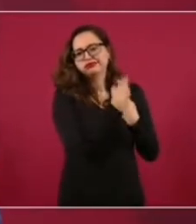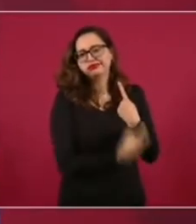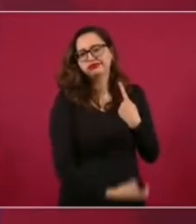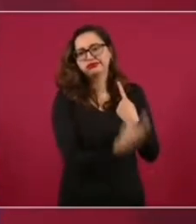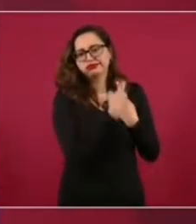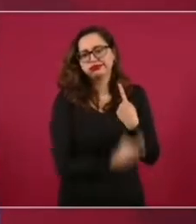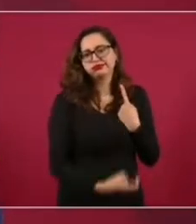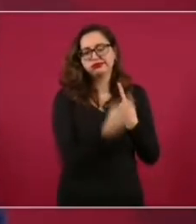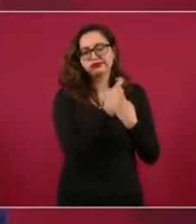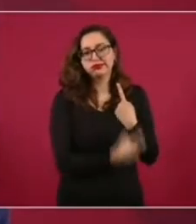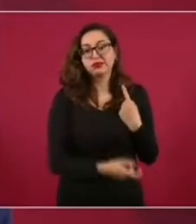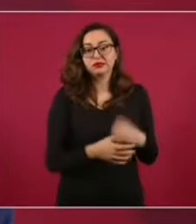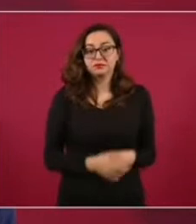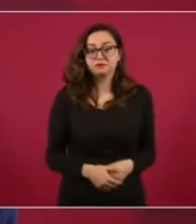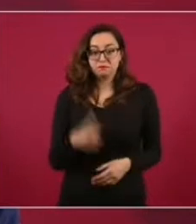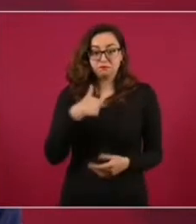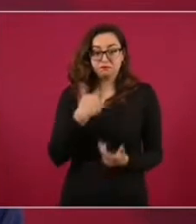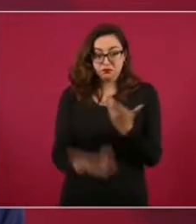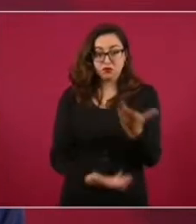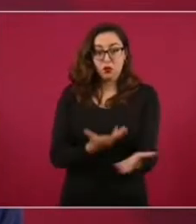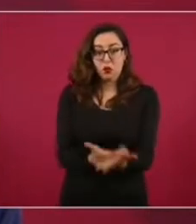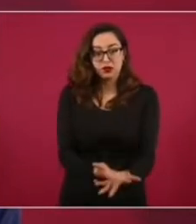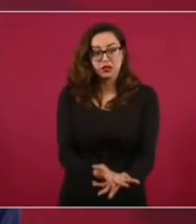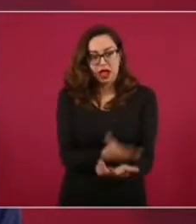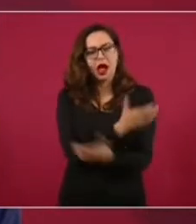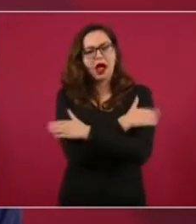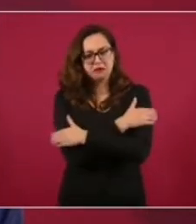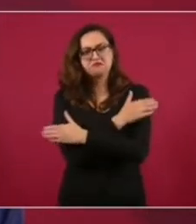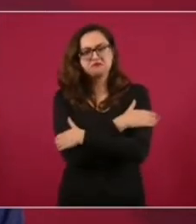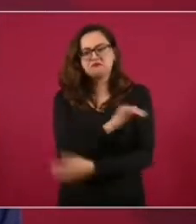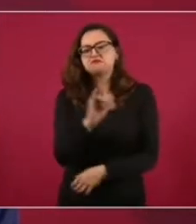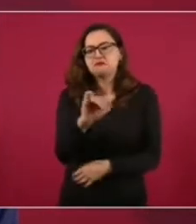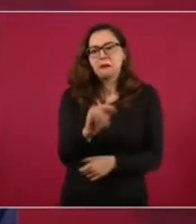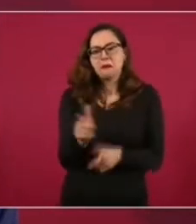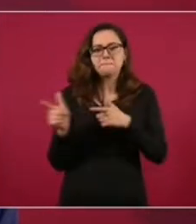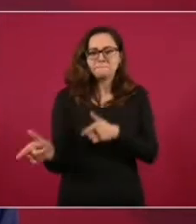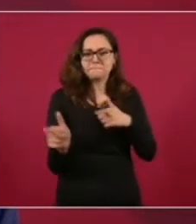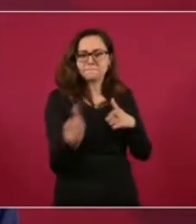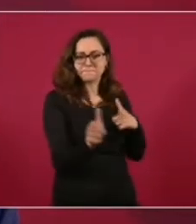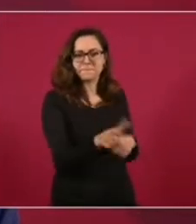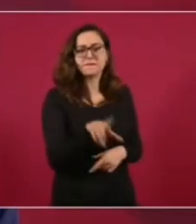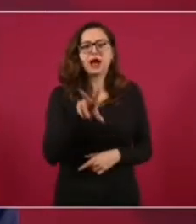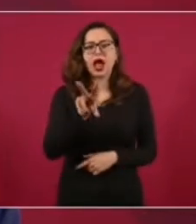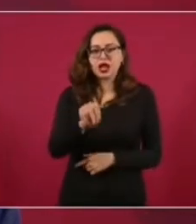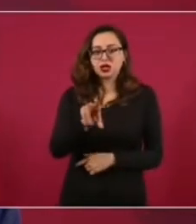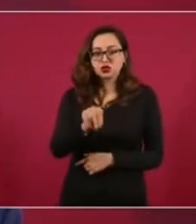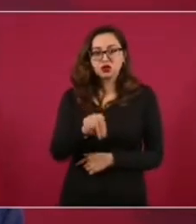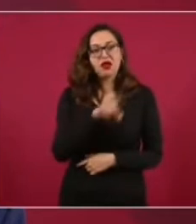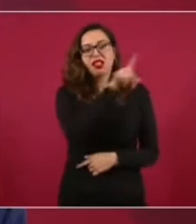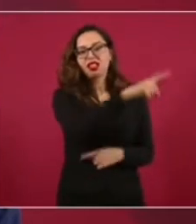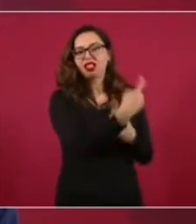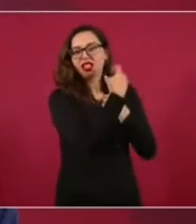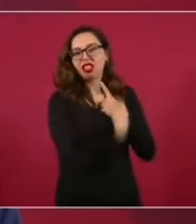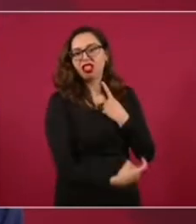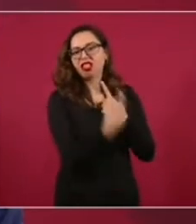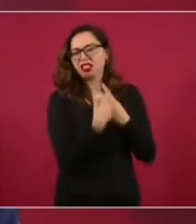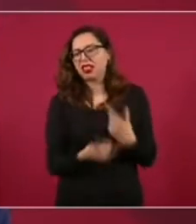de mi planteamiento de abrazos, no balazos. Y por lo